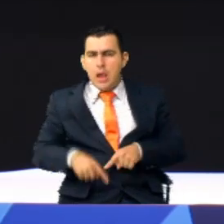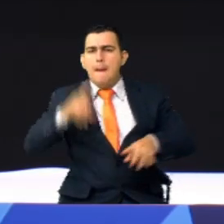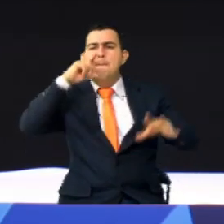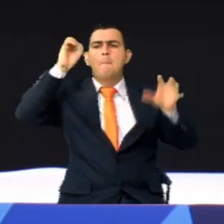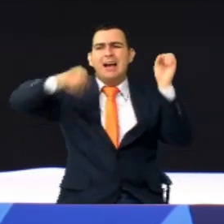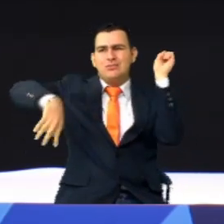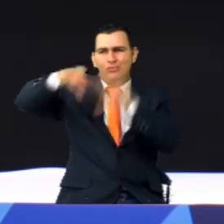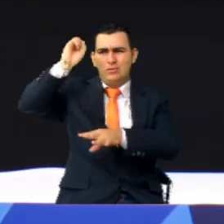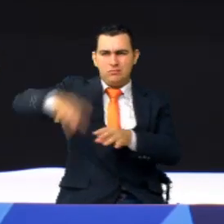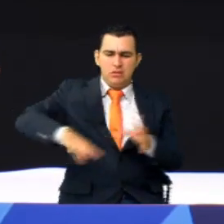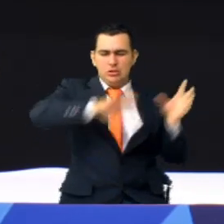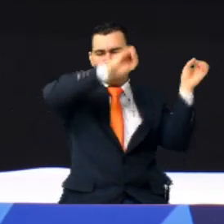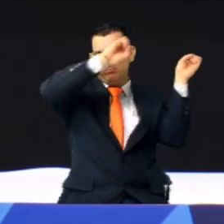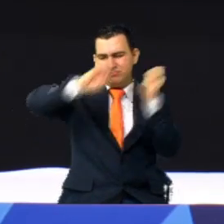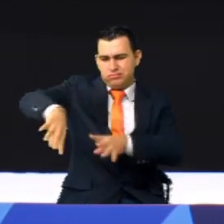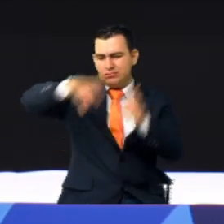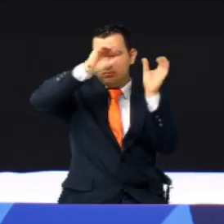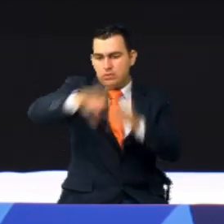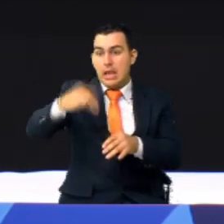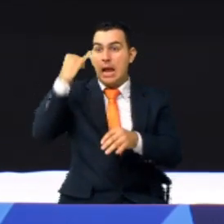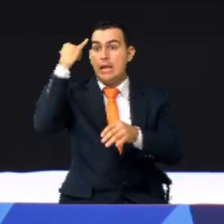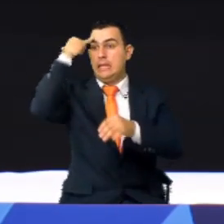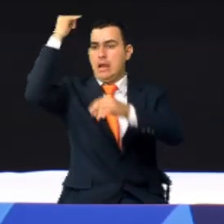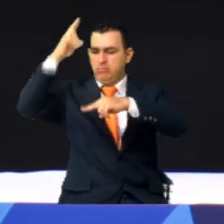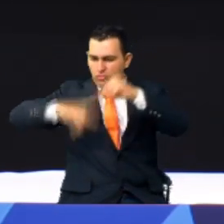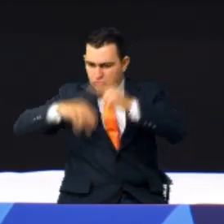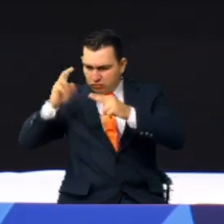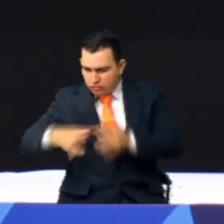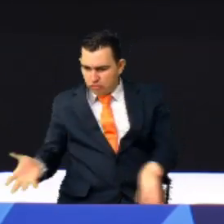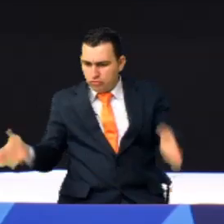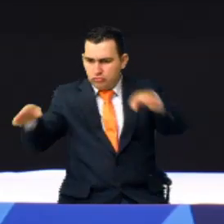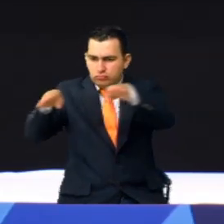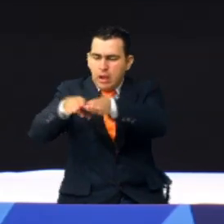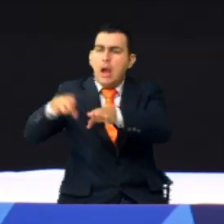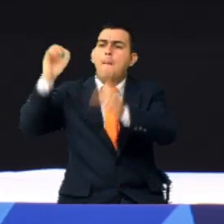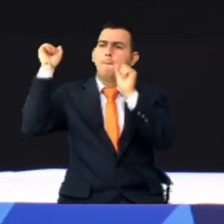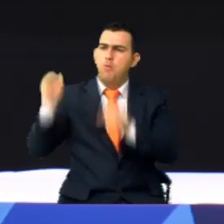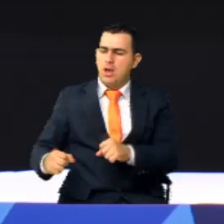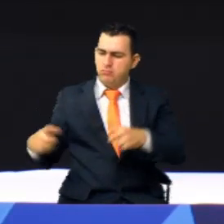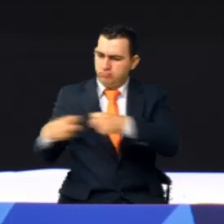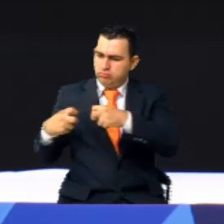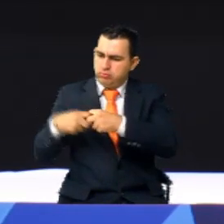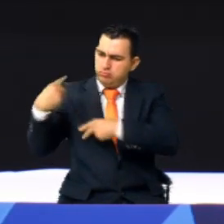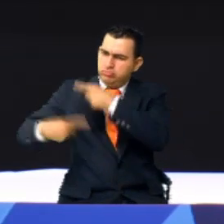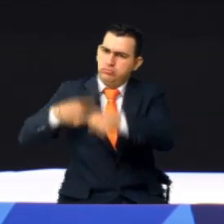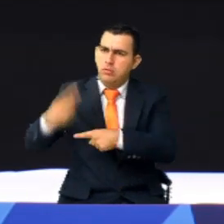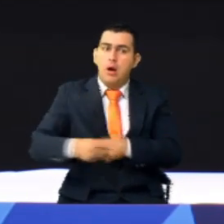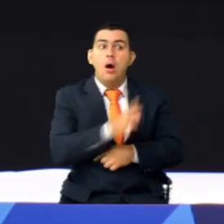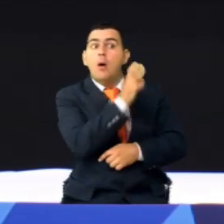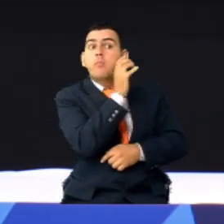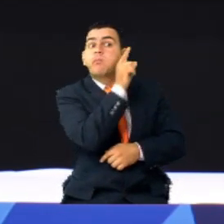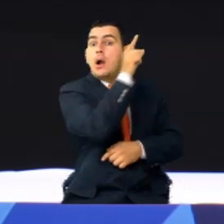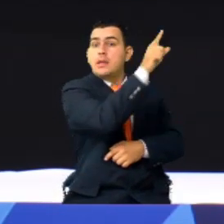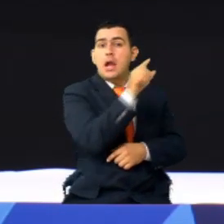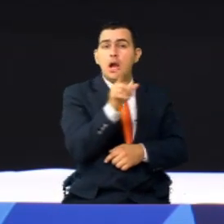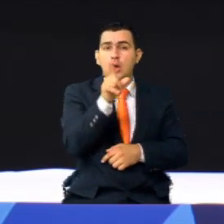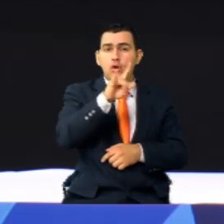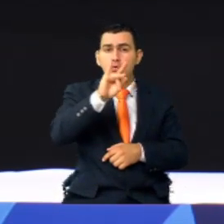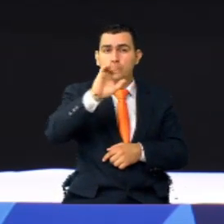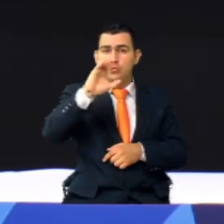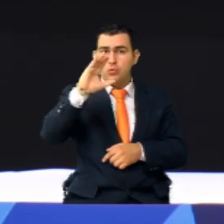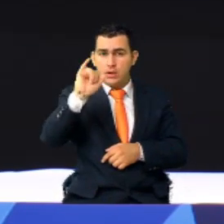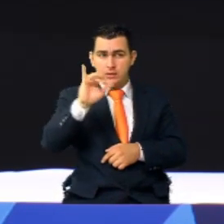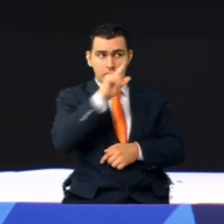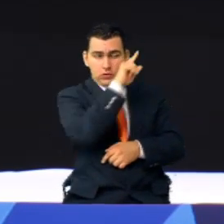basura está generando energía eléctrica. Estas plantas se vienen haciendo en muchos países del mundo. Empezó en Suecia esta tecnología y le damos solución a un tema de